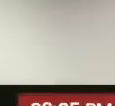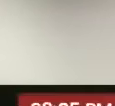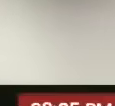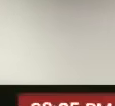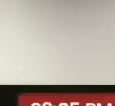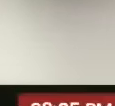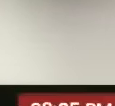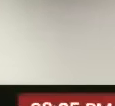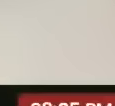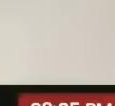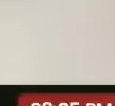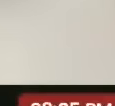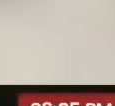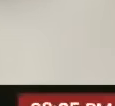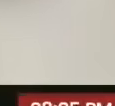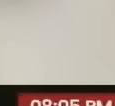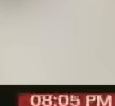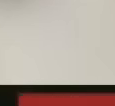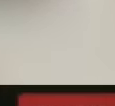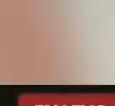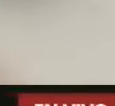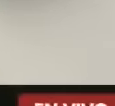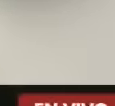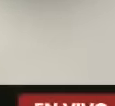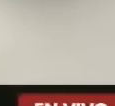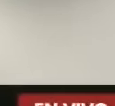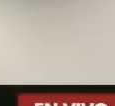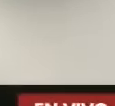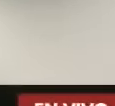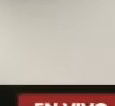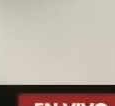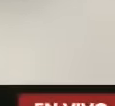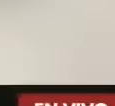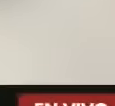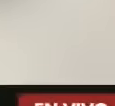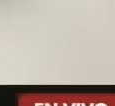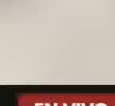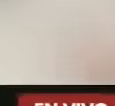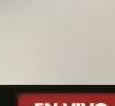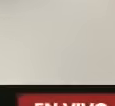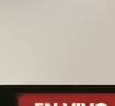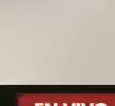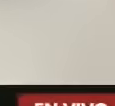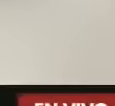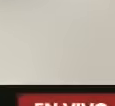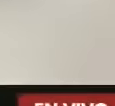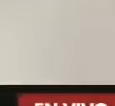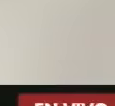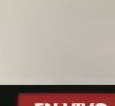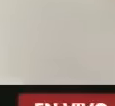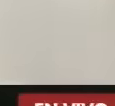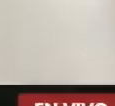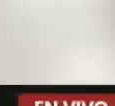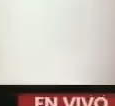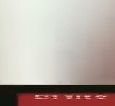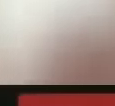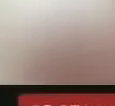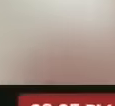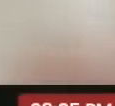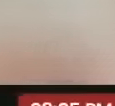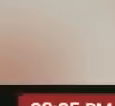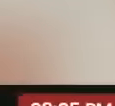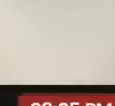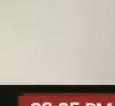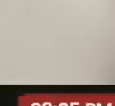que una señora se apiadó de mí y me dijo, mira, tú como que no estás acostumbrado a esta. Vean acá, a ti lo que te falta es calle. Y empezó